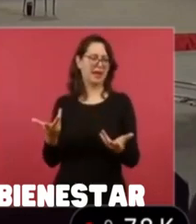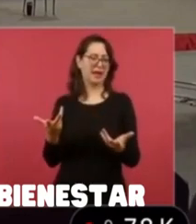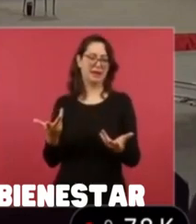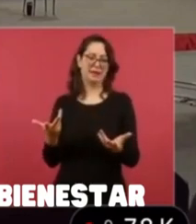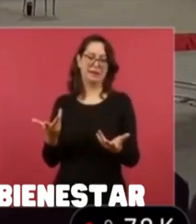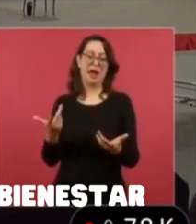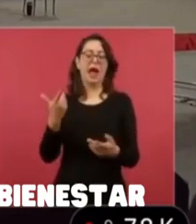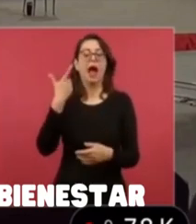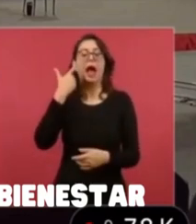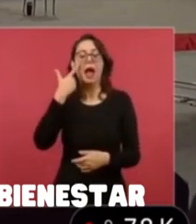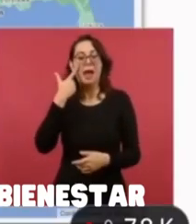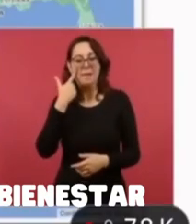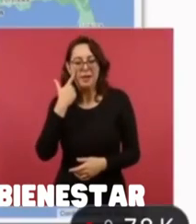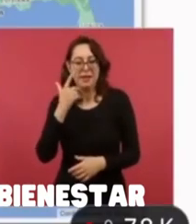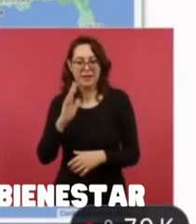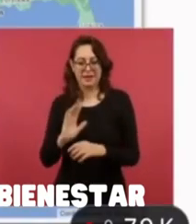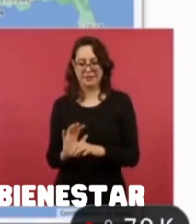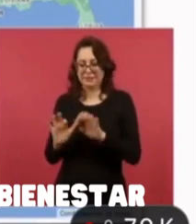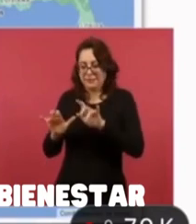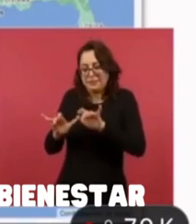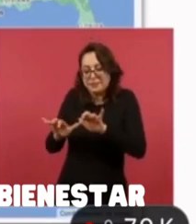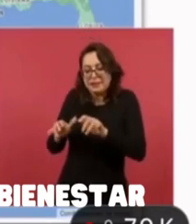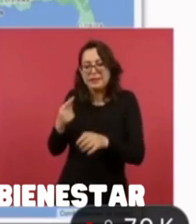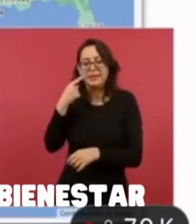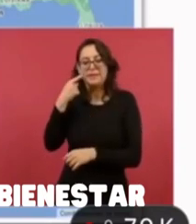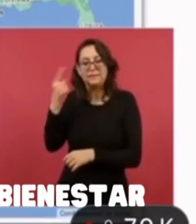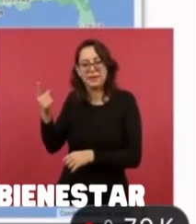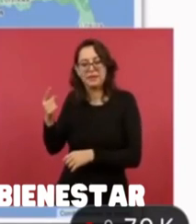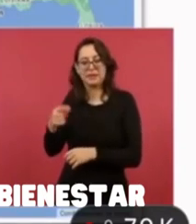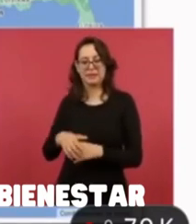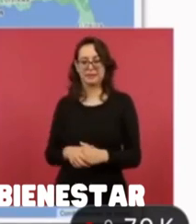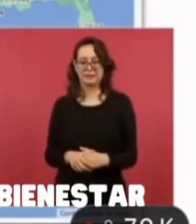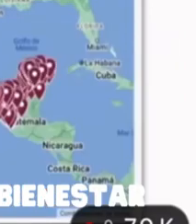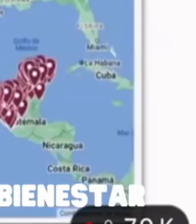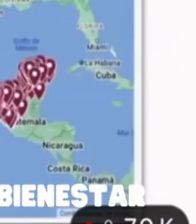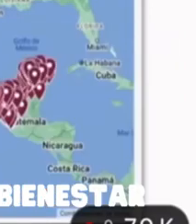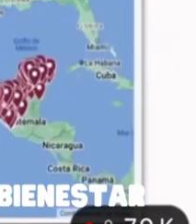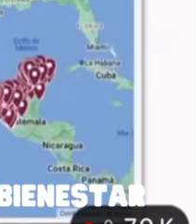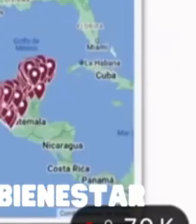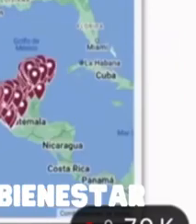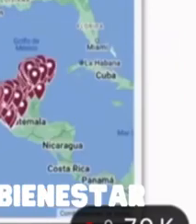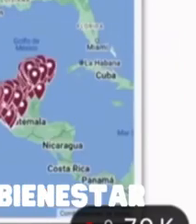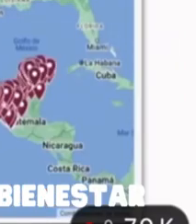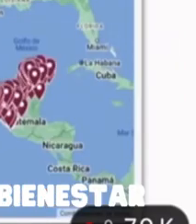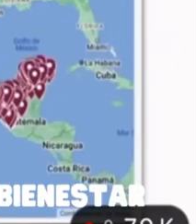los números. Hasta julio de 2023, el Banco del Bienestar cuenta ya con